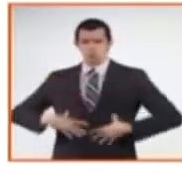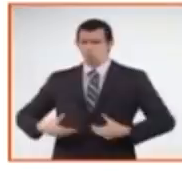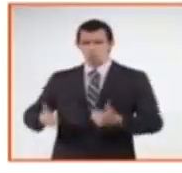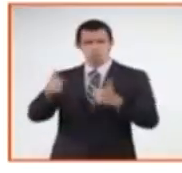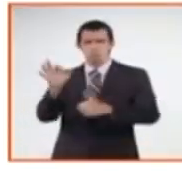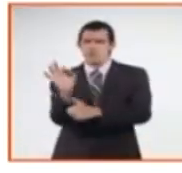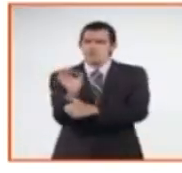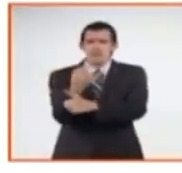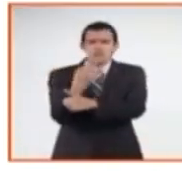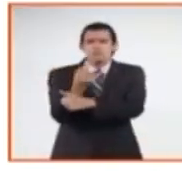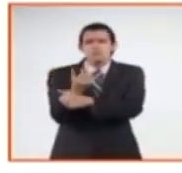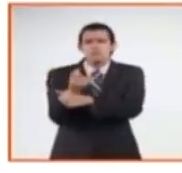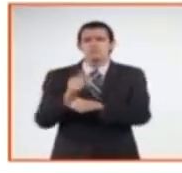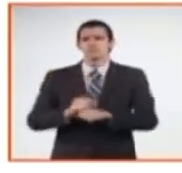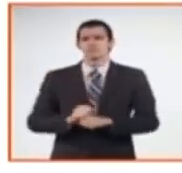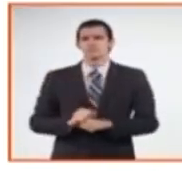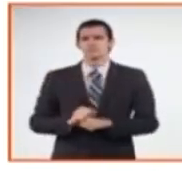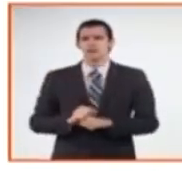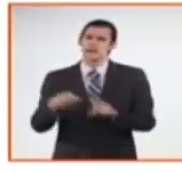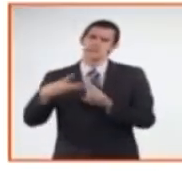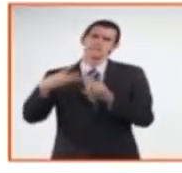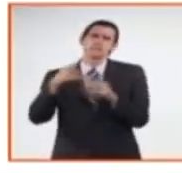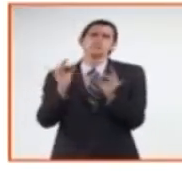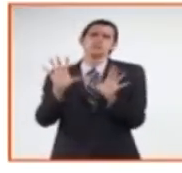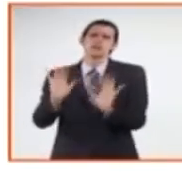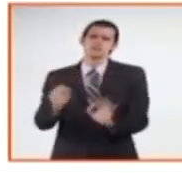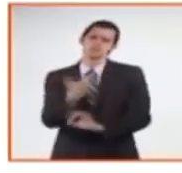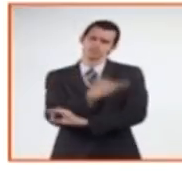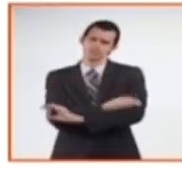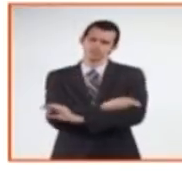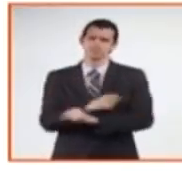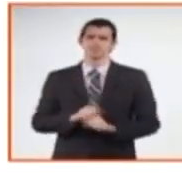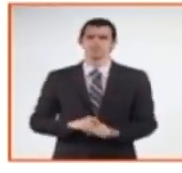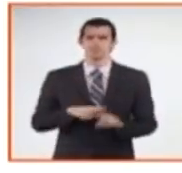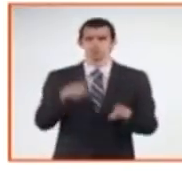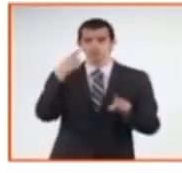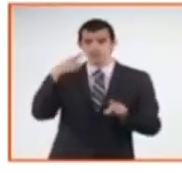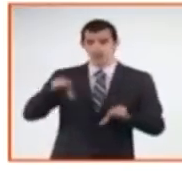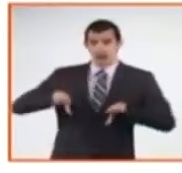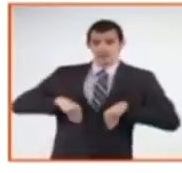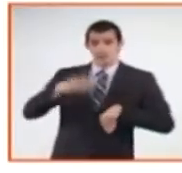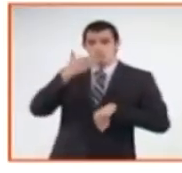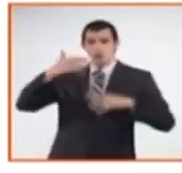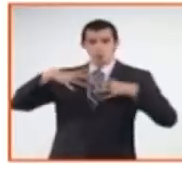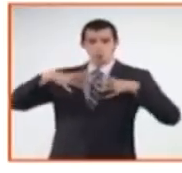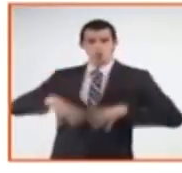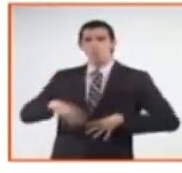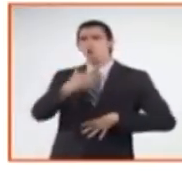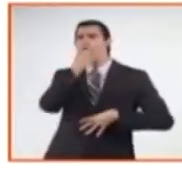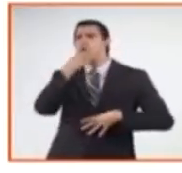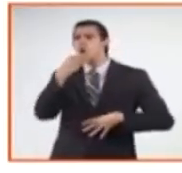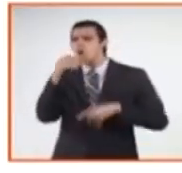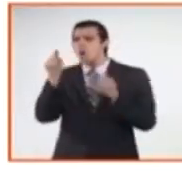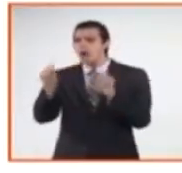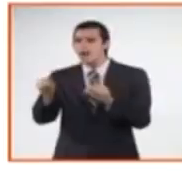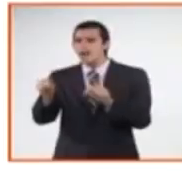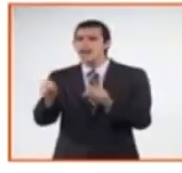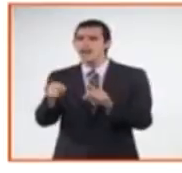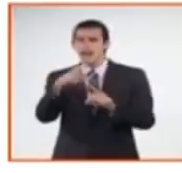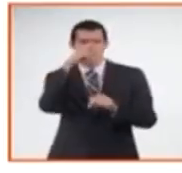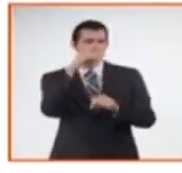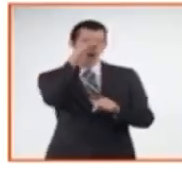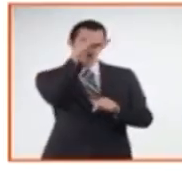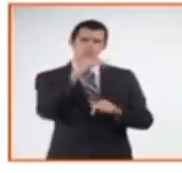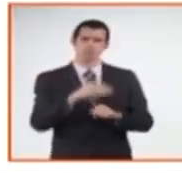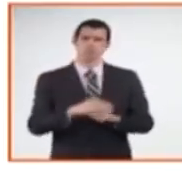producción y en el caso de los niños el caso de los niños de 3 a 11 años son menos del 1 por ciento no respondió